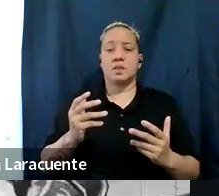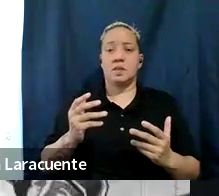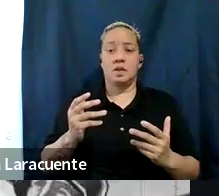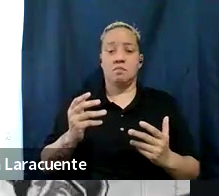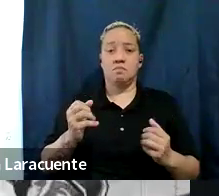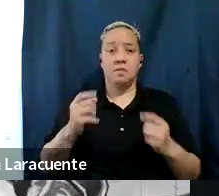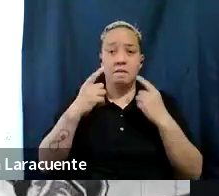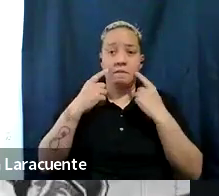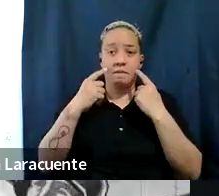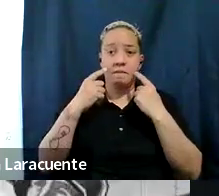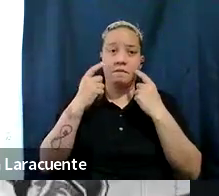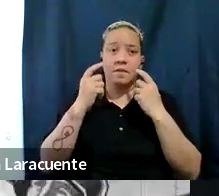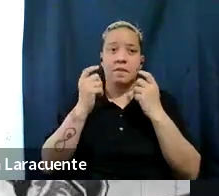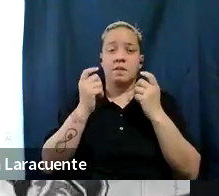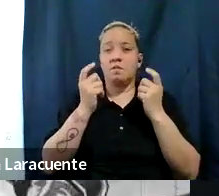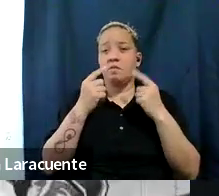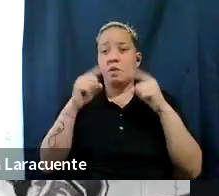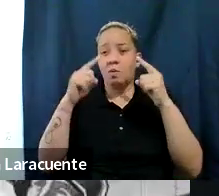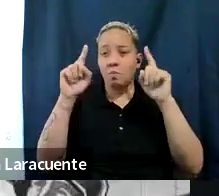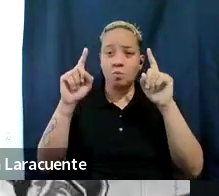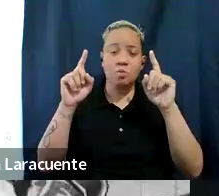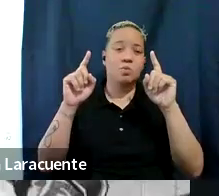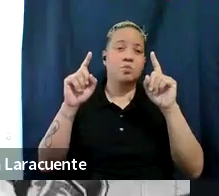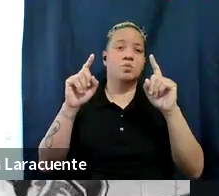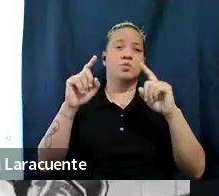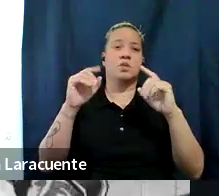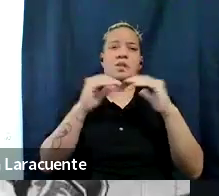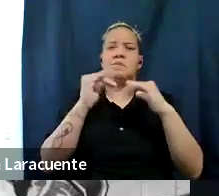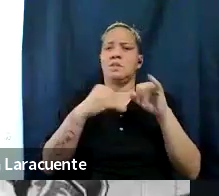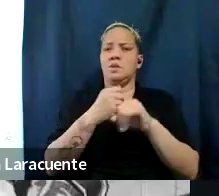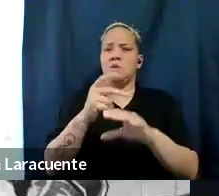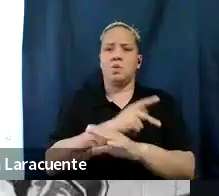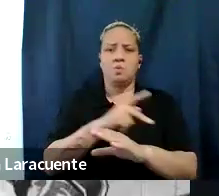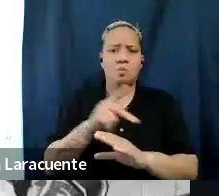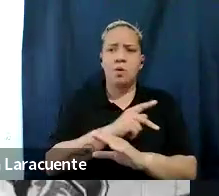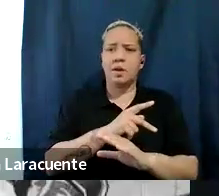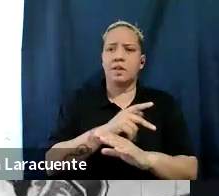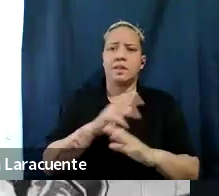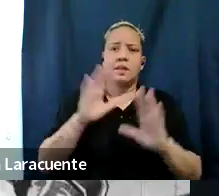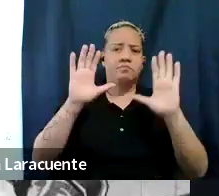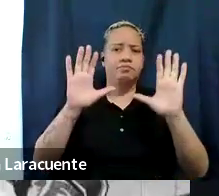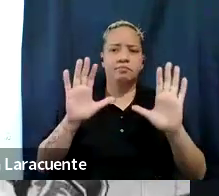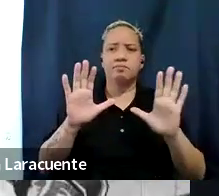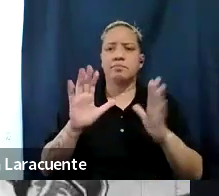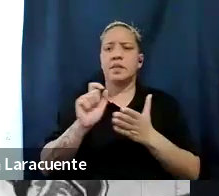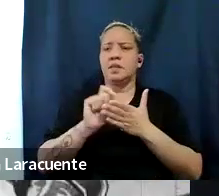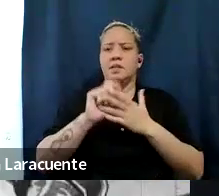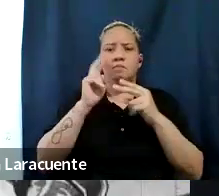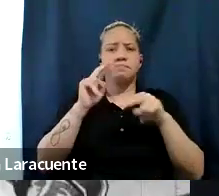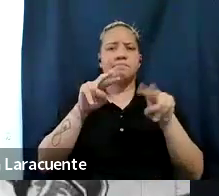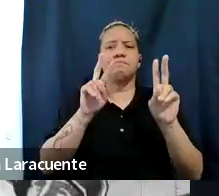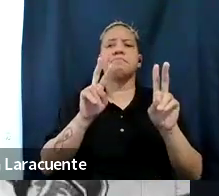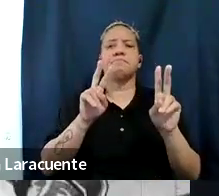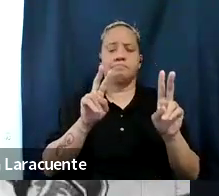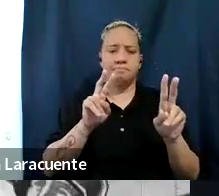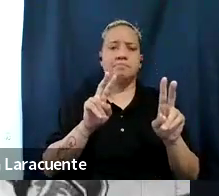conocidísima a nivel internacional, era un poeta consagrado, era un escritor admirado